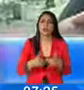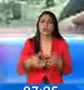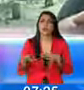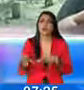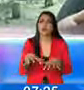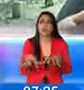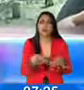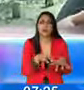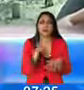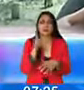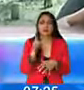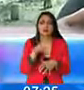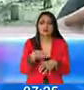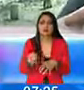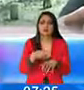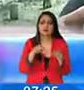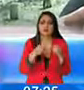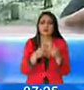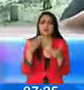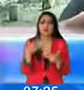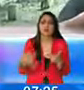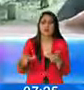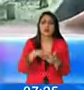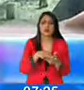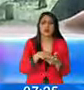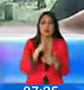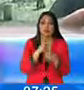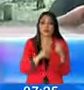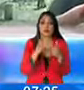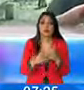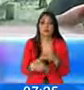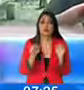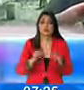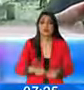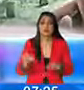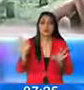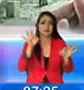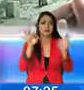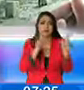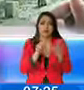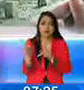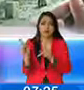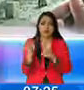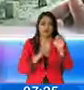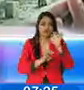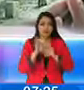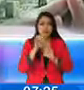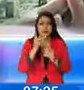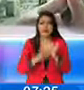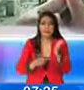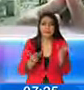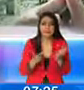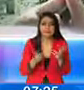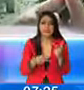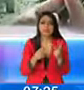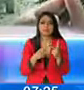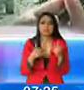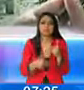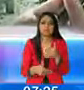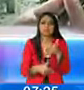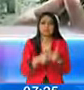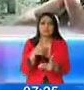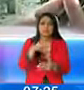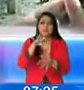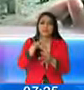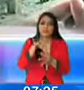la organización política que tendremos en los próximos 4 años, y a evaluar qué es lo que ha pasado en todo el proceso